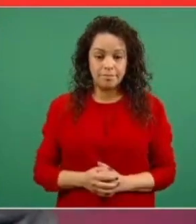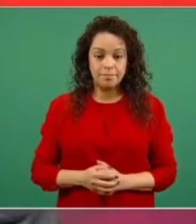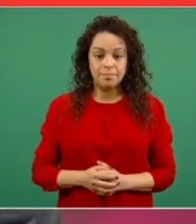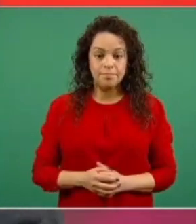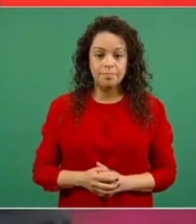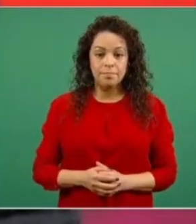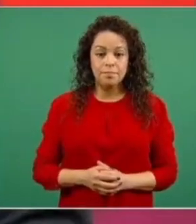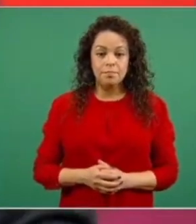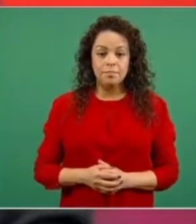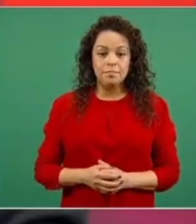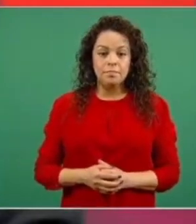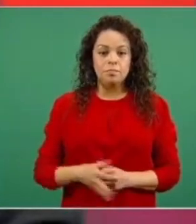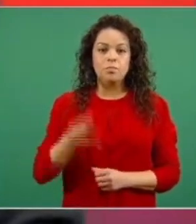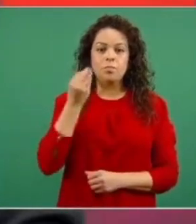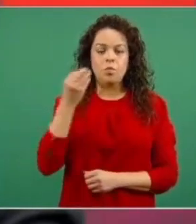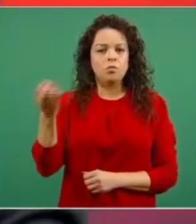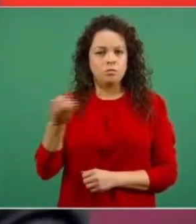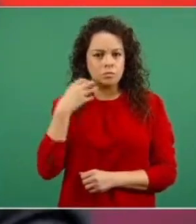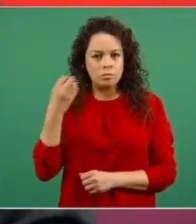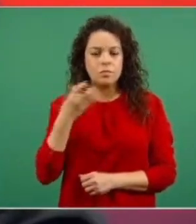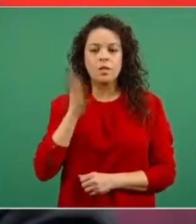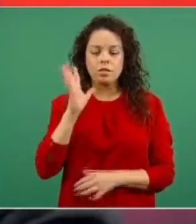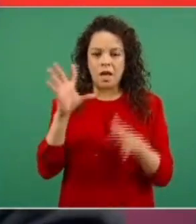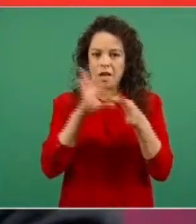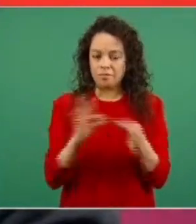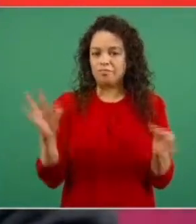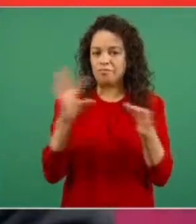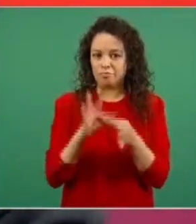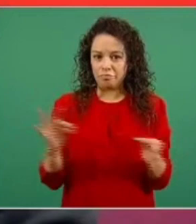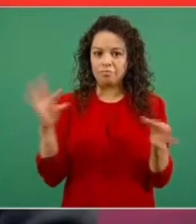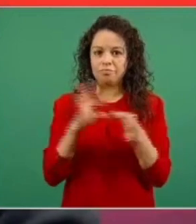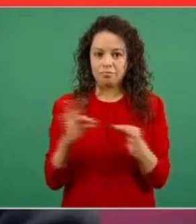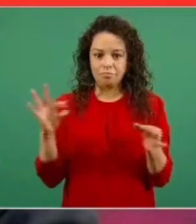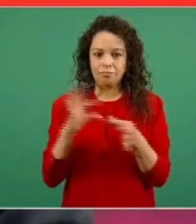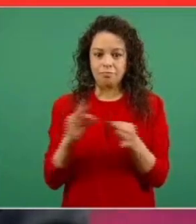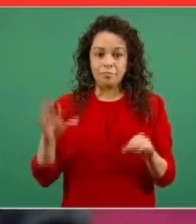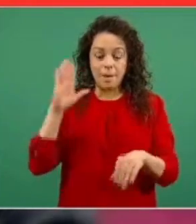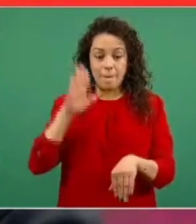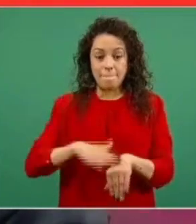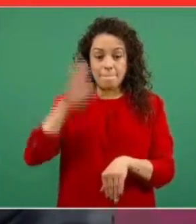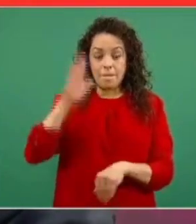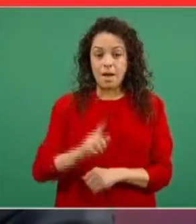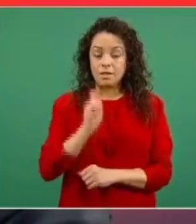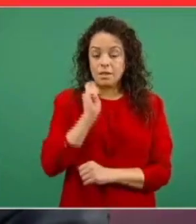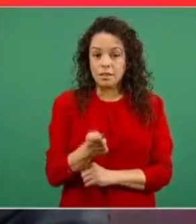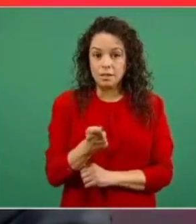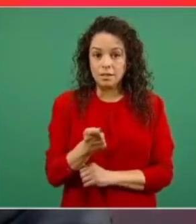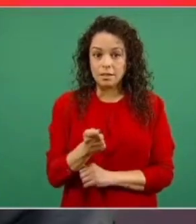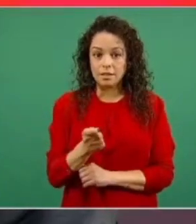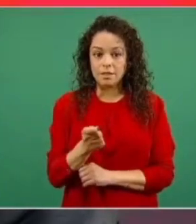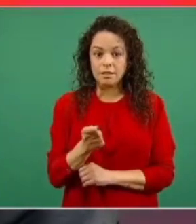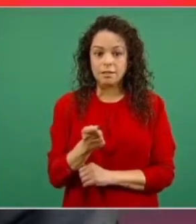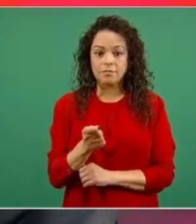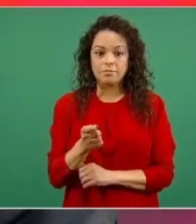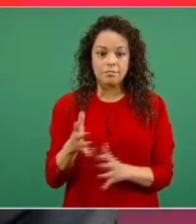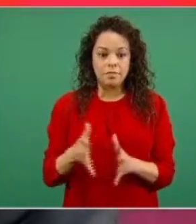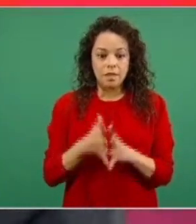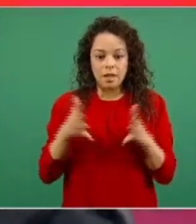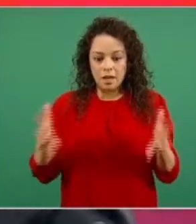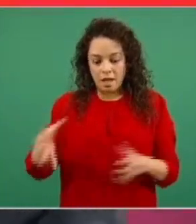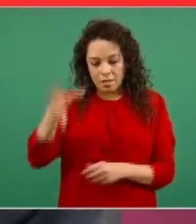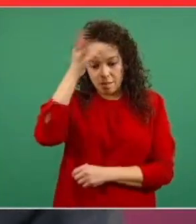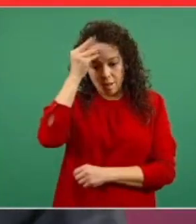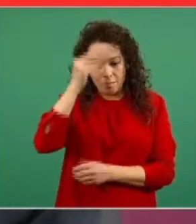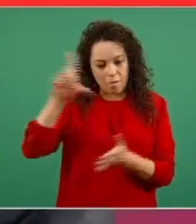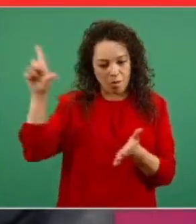en muchos de los foros y una de las grandes lecciones de la atención en esta pandemia ha